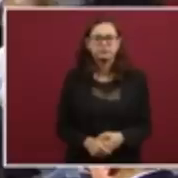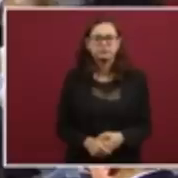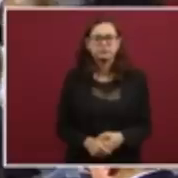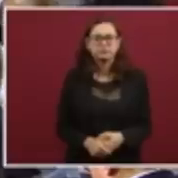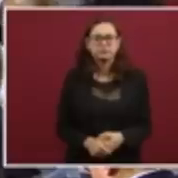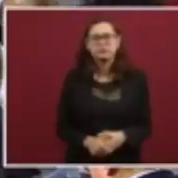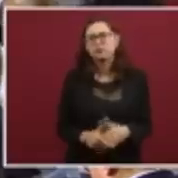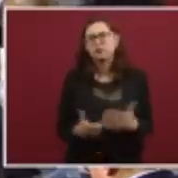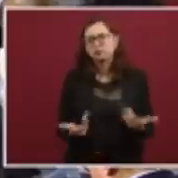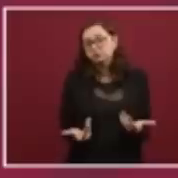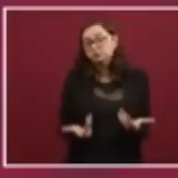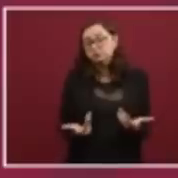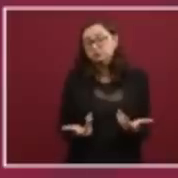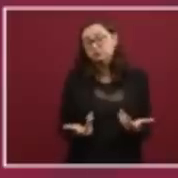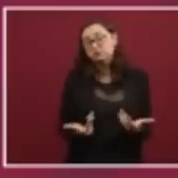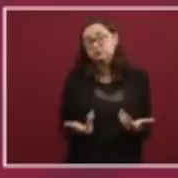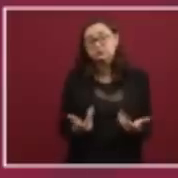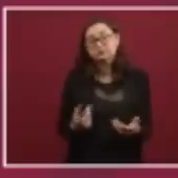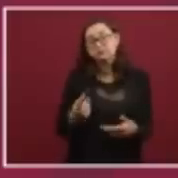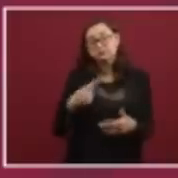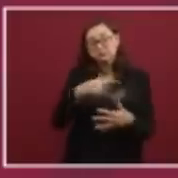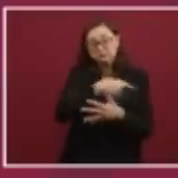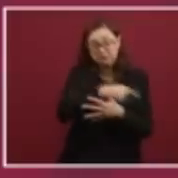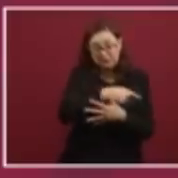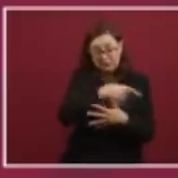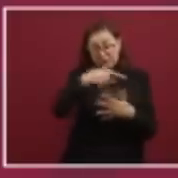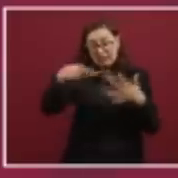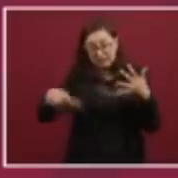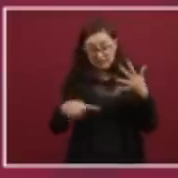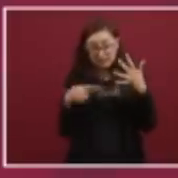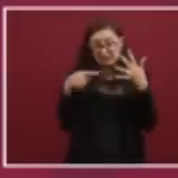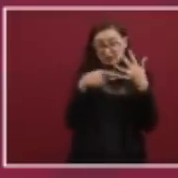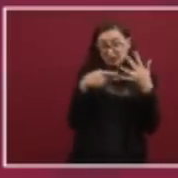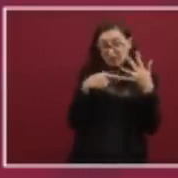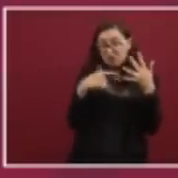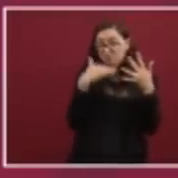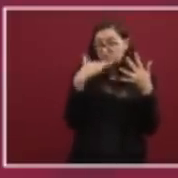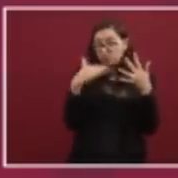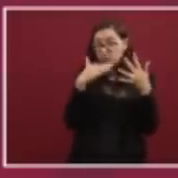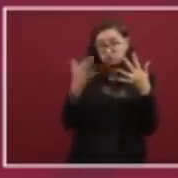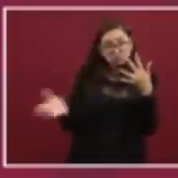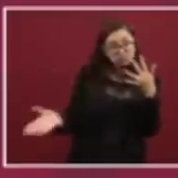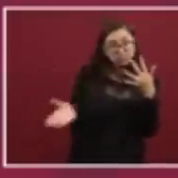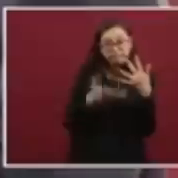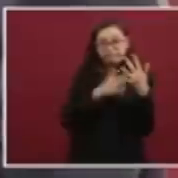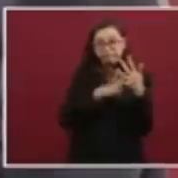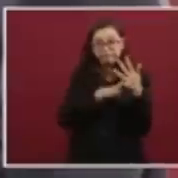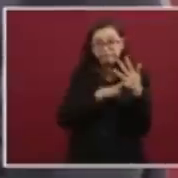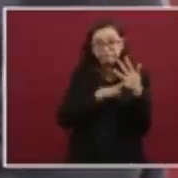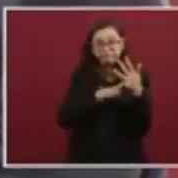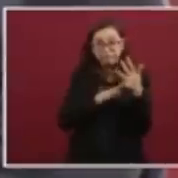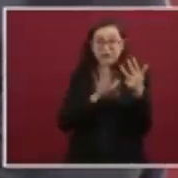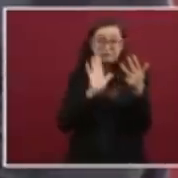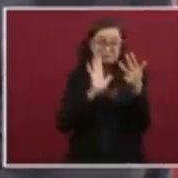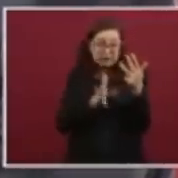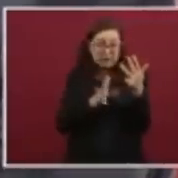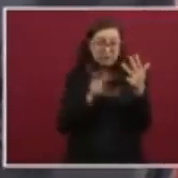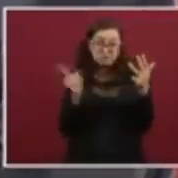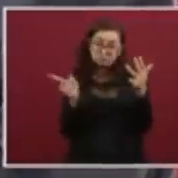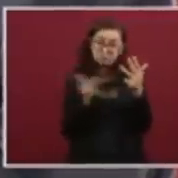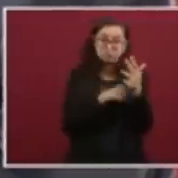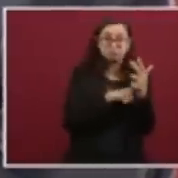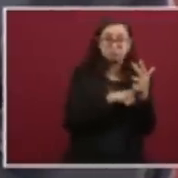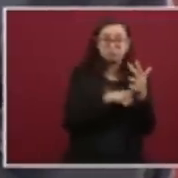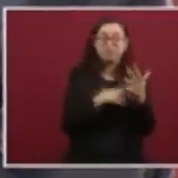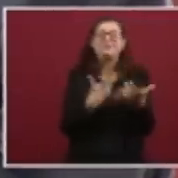la variable, como dirían los tecnócratas, de la corrupción, pues esto